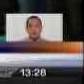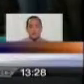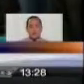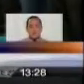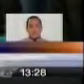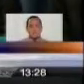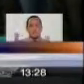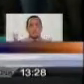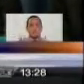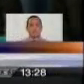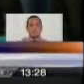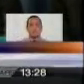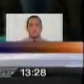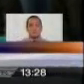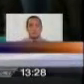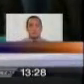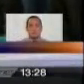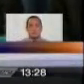de esa reunión.